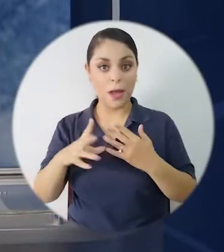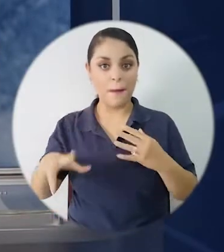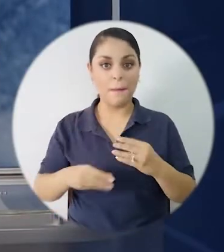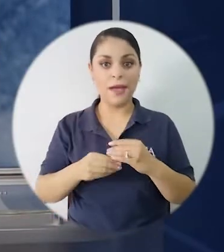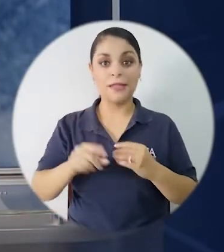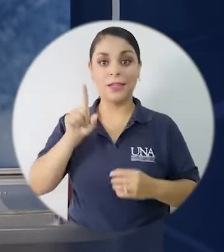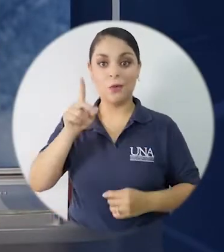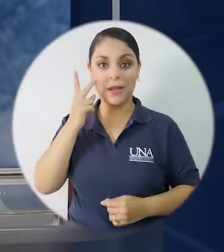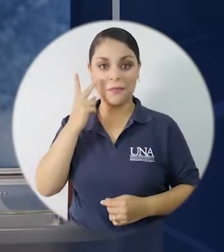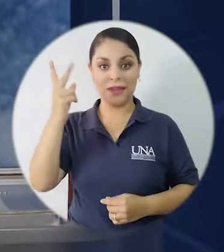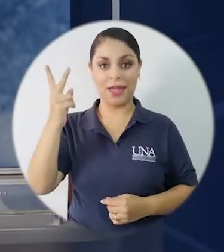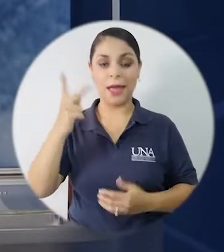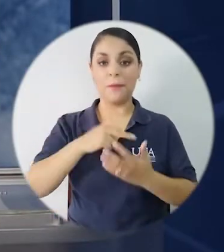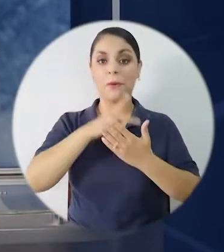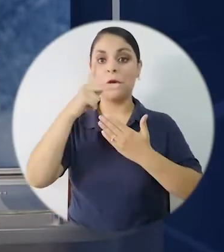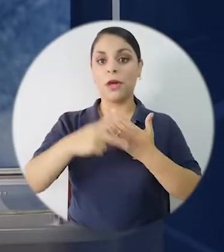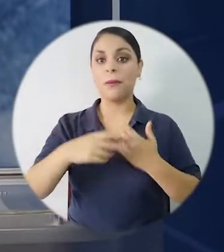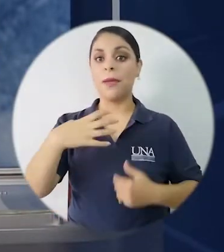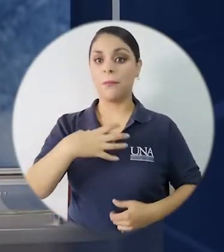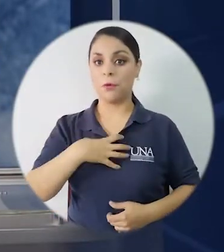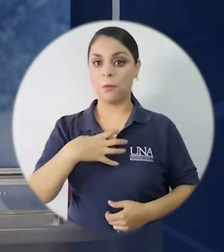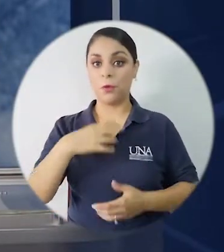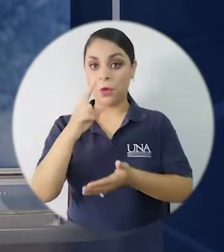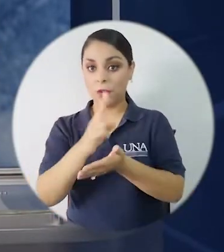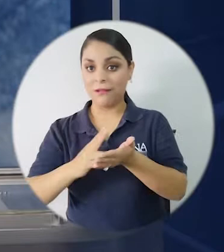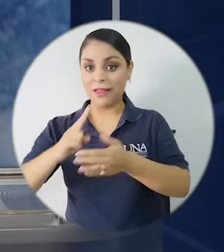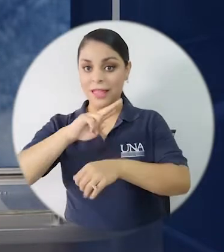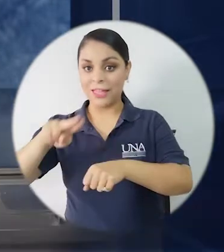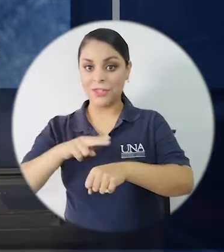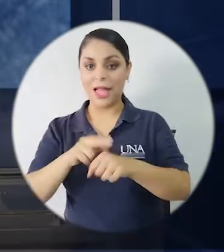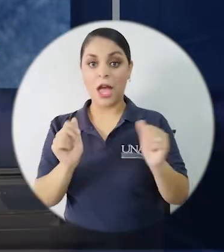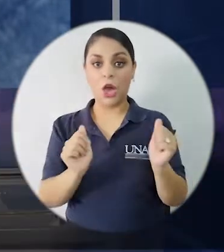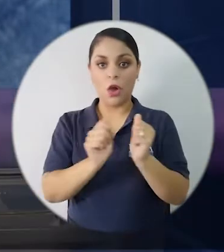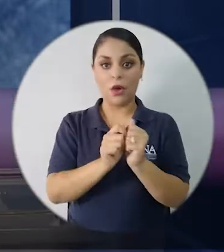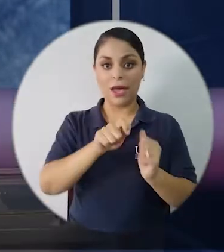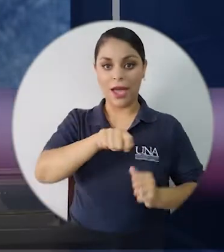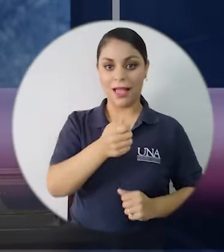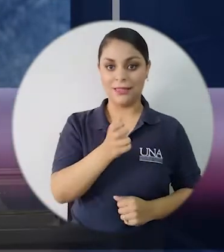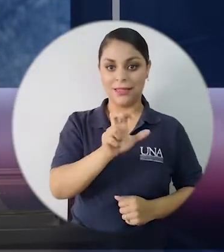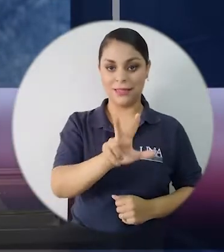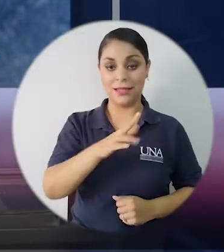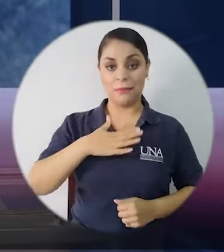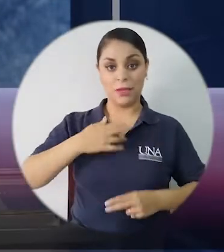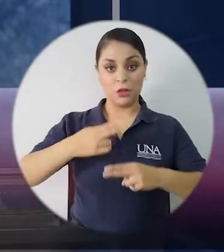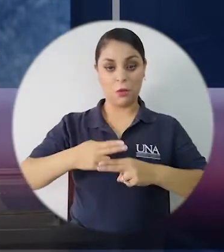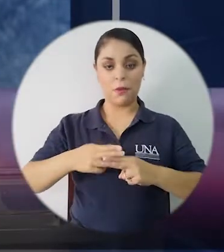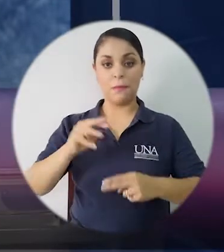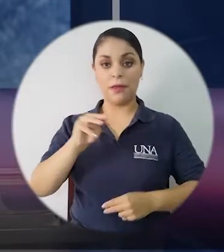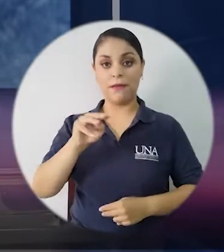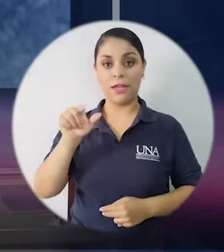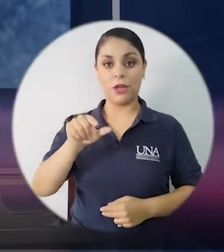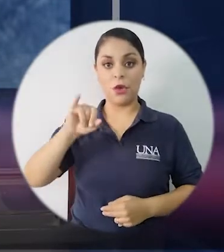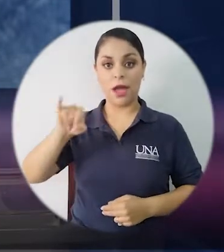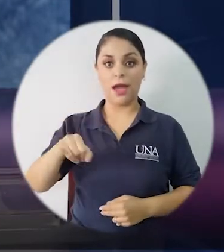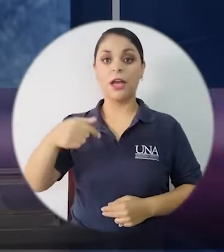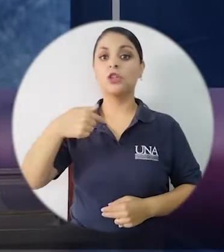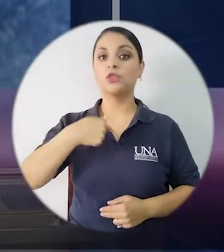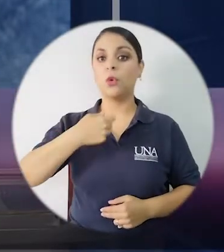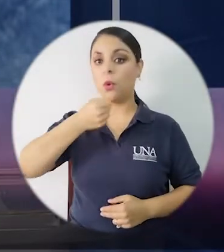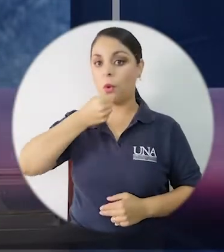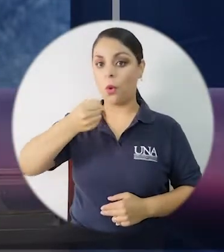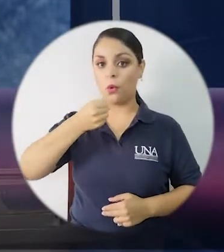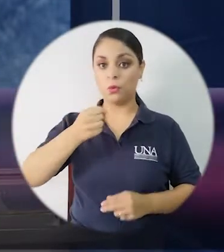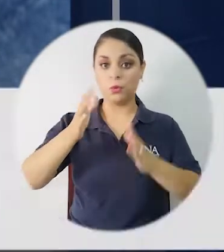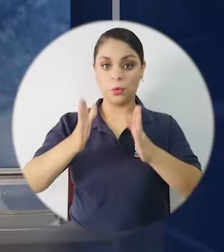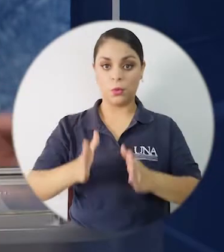bienvenidos a una edición más de Una Mirada, el programa de la Universidad Nacional y del CINAR S.A. Mi nombre es Maribel Quiroz Jara, soy la